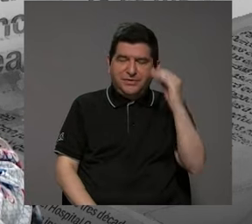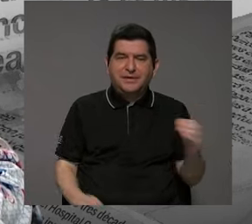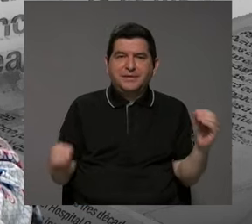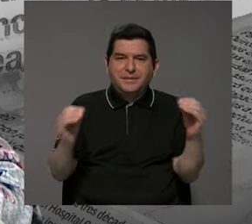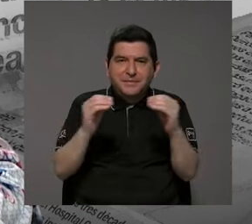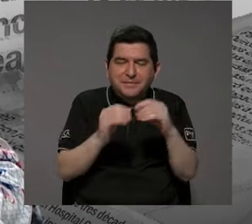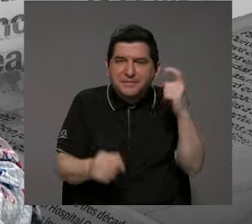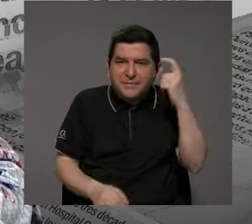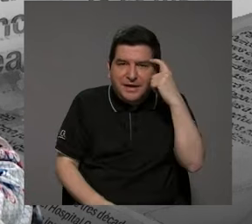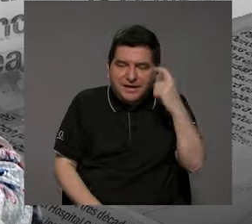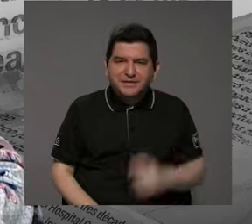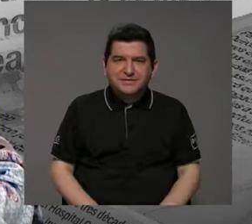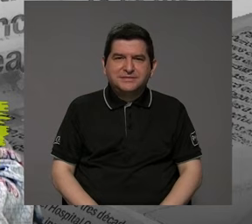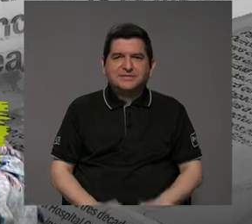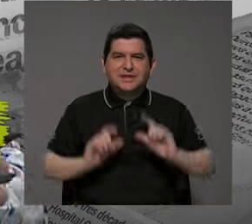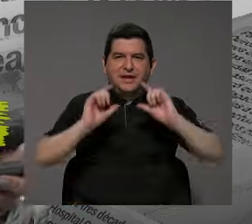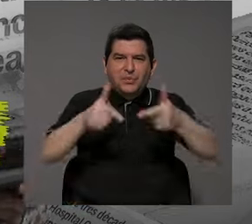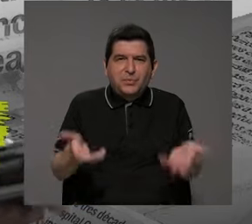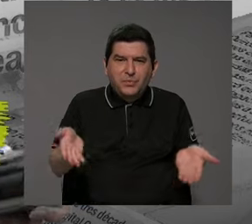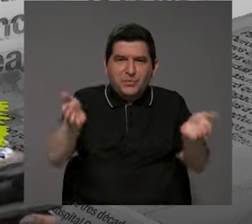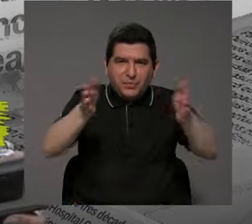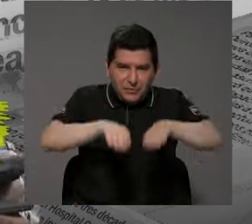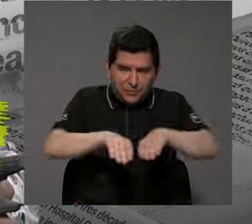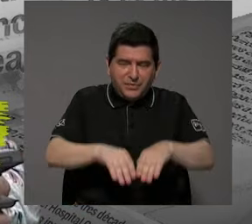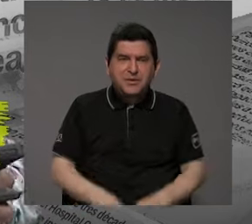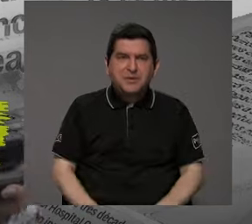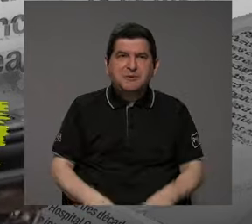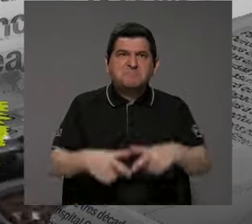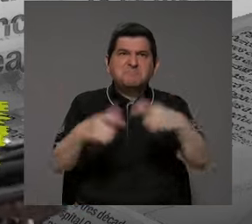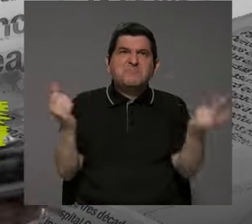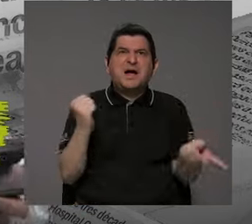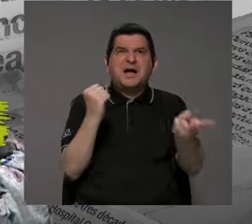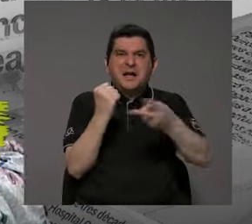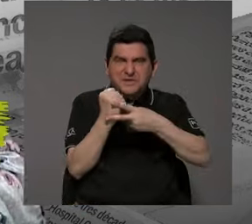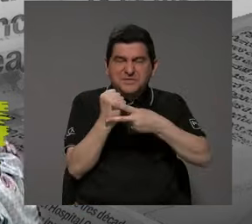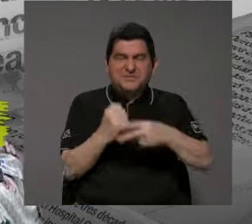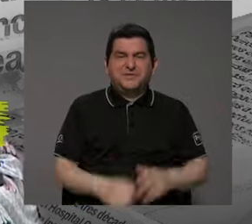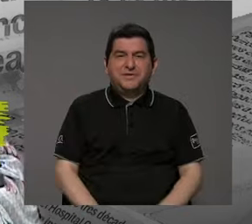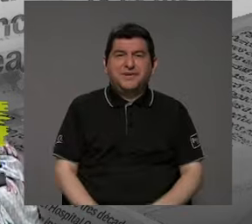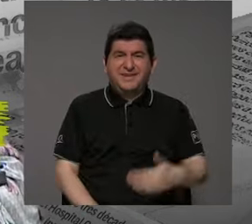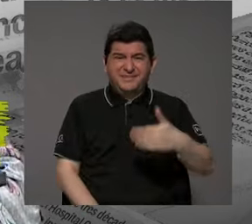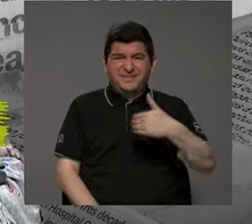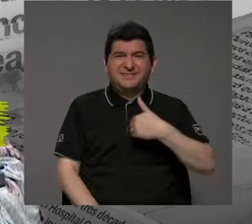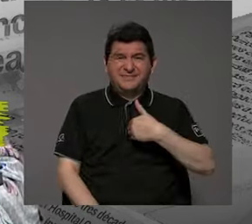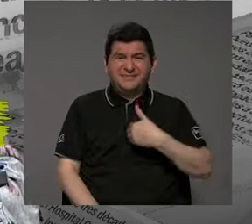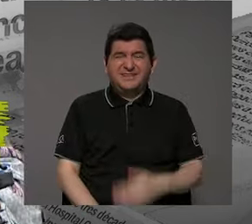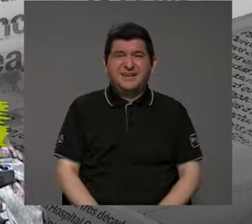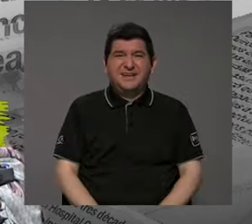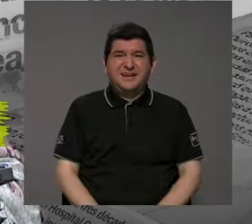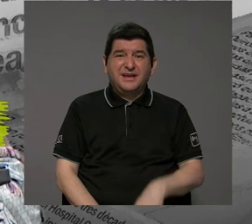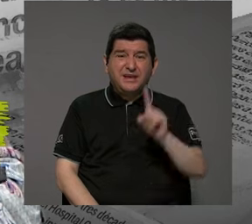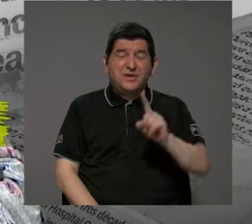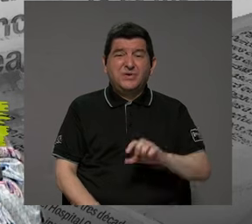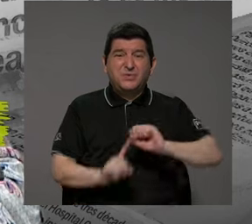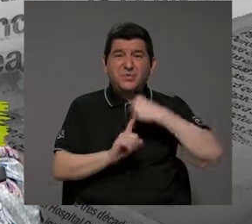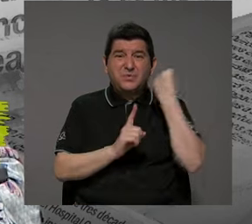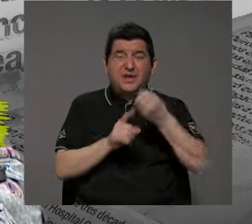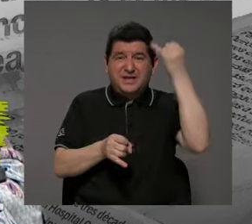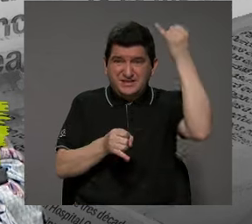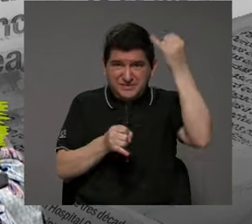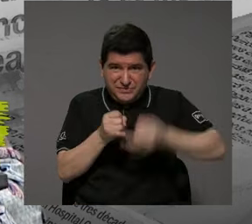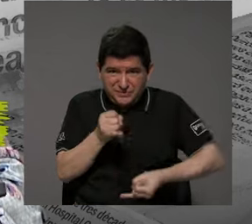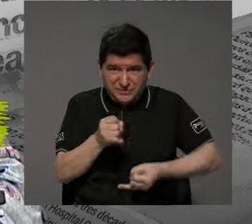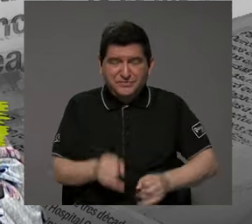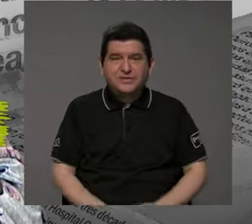rellenos sanitarios eh la mayoría de veces o siempre tendrán un término final y ese